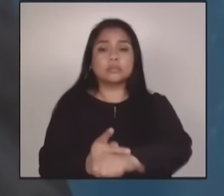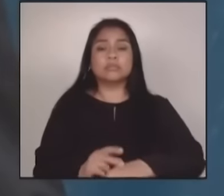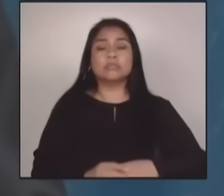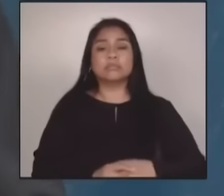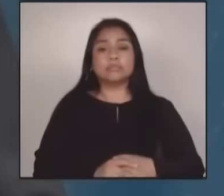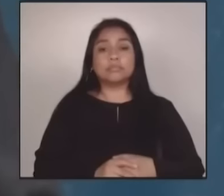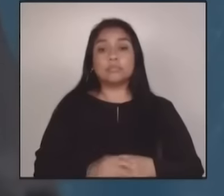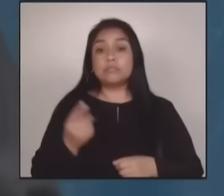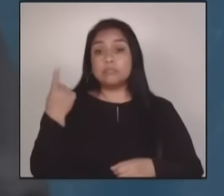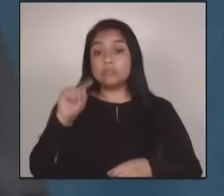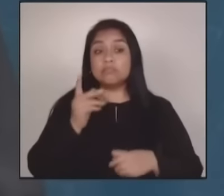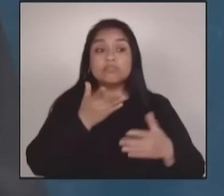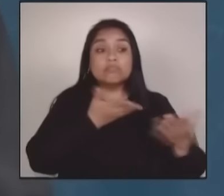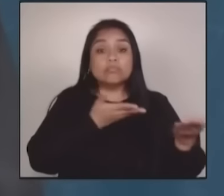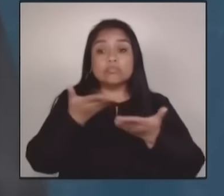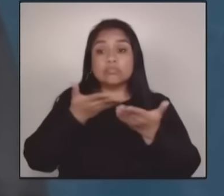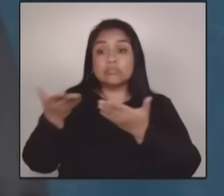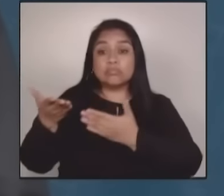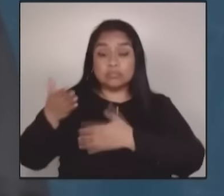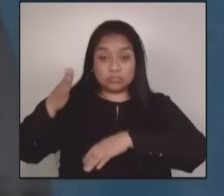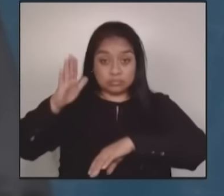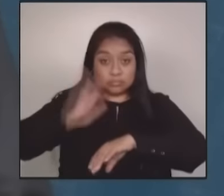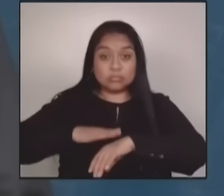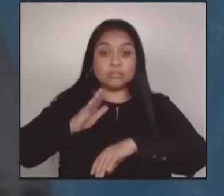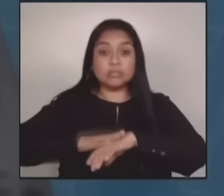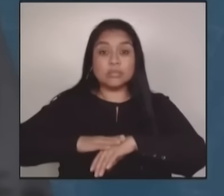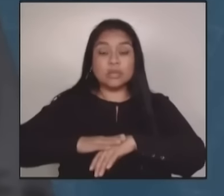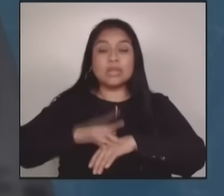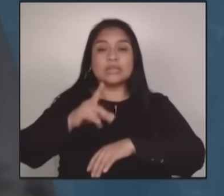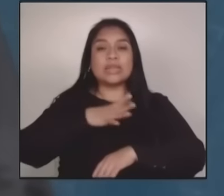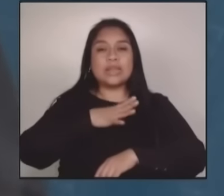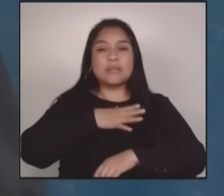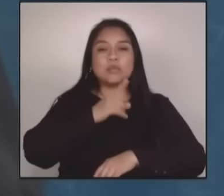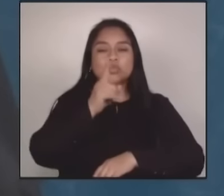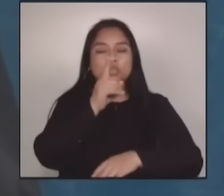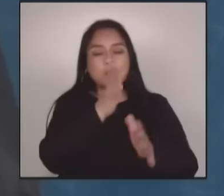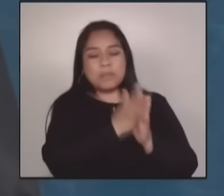Para atender este llamado, contamos con un plan.